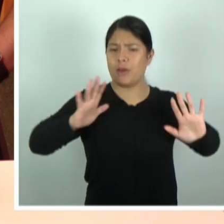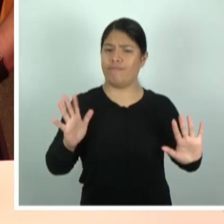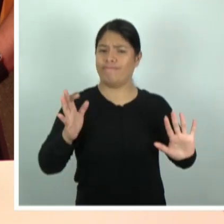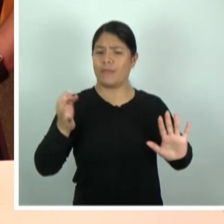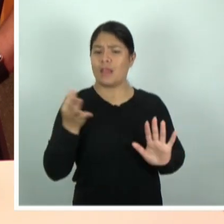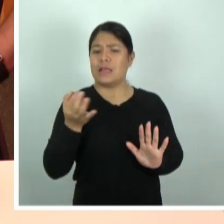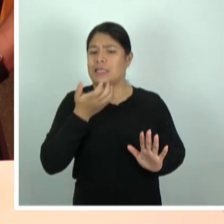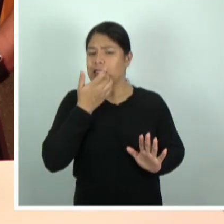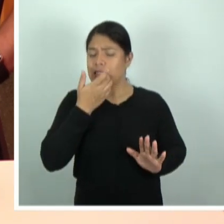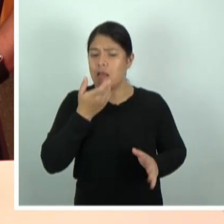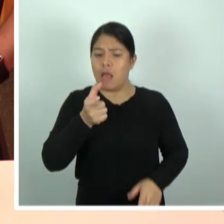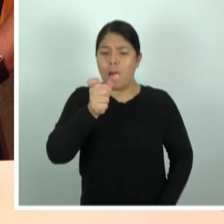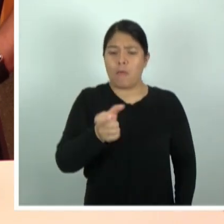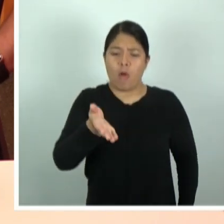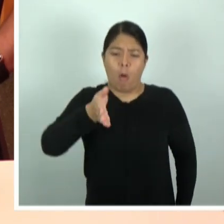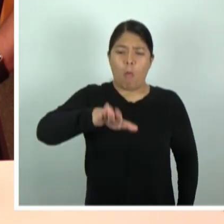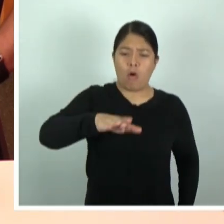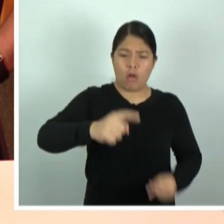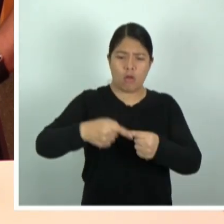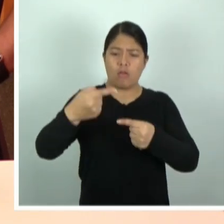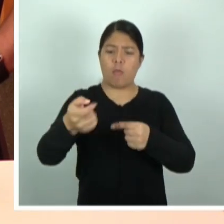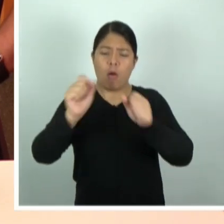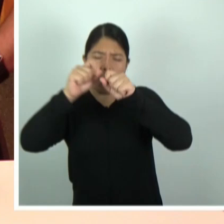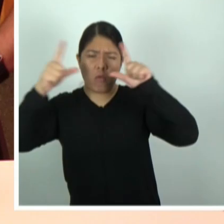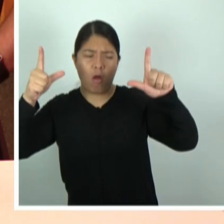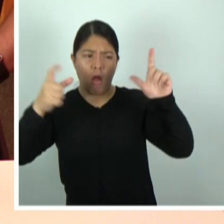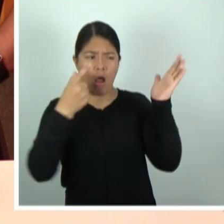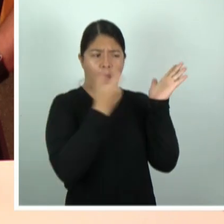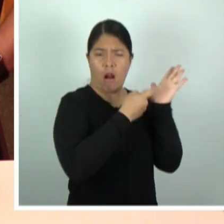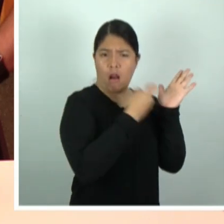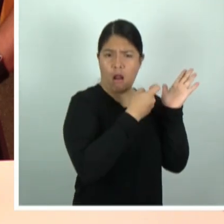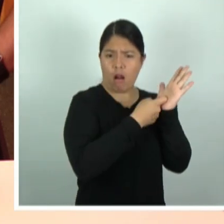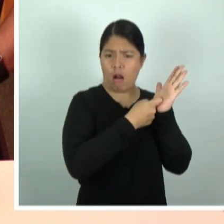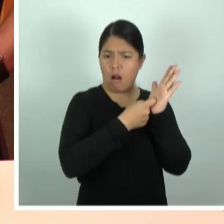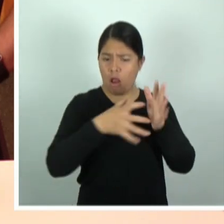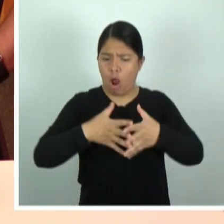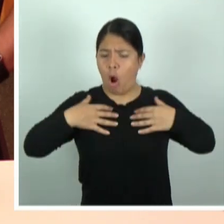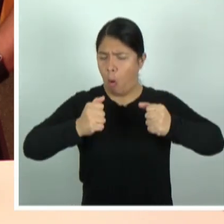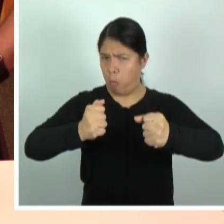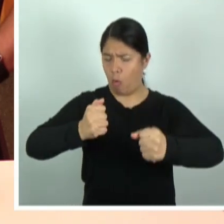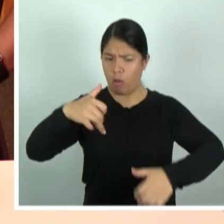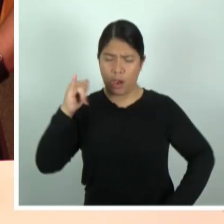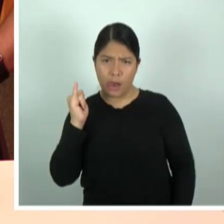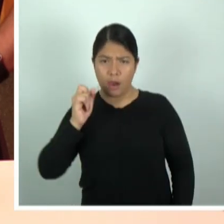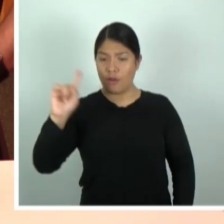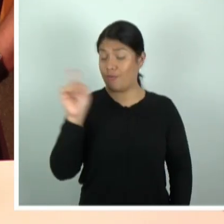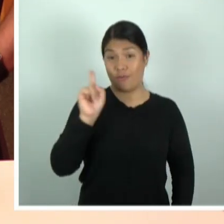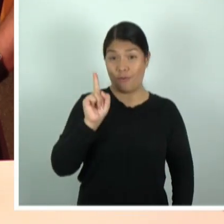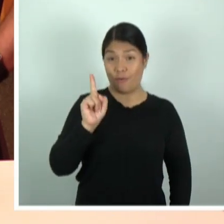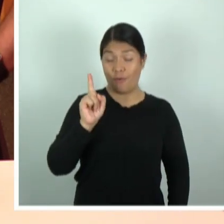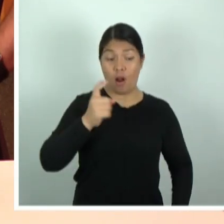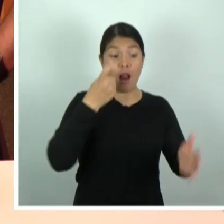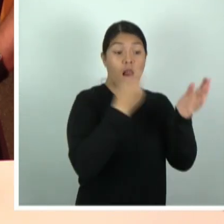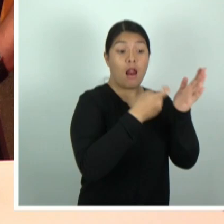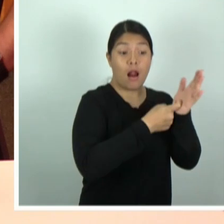Pregunta, ¿de nuevo la ley tiene poder sobre él? No. Detrás de la muerte no viene la ley. Detrás de la